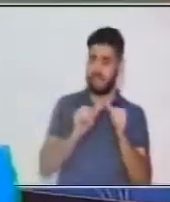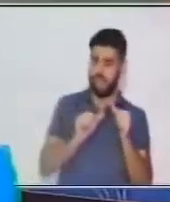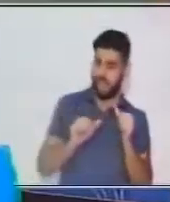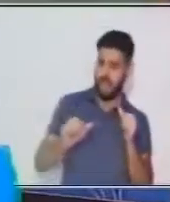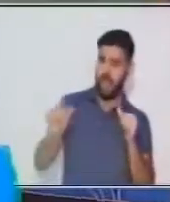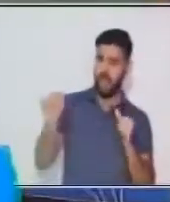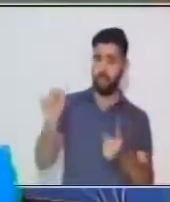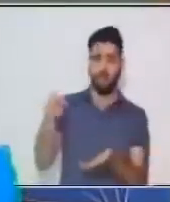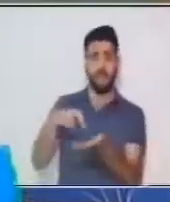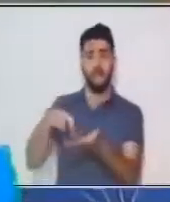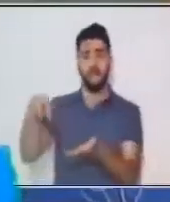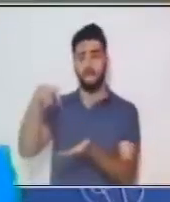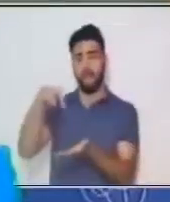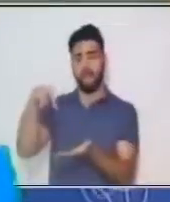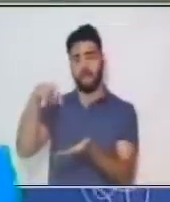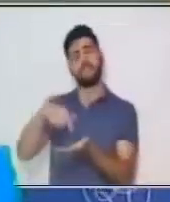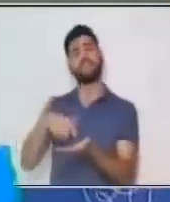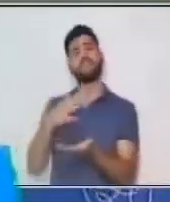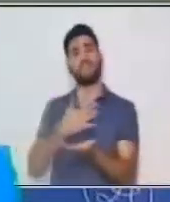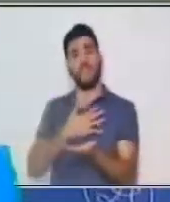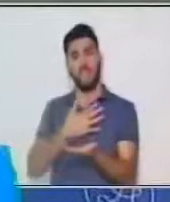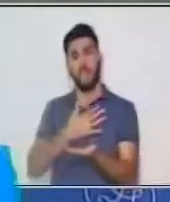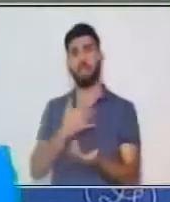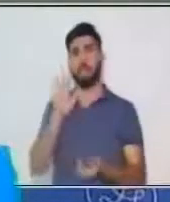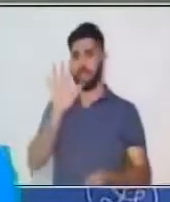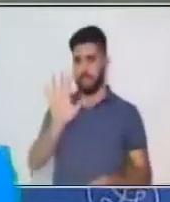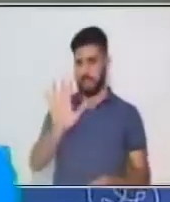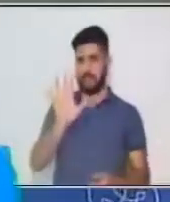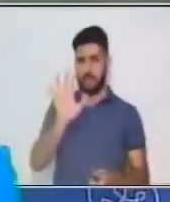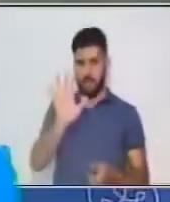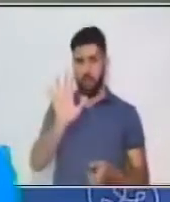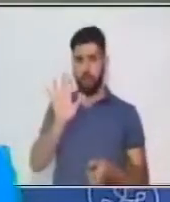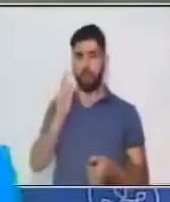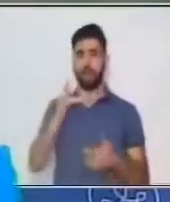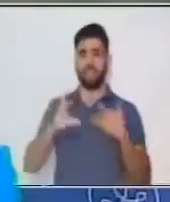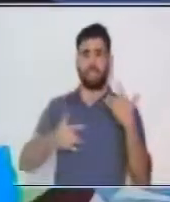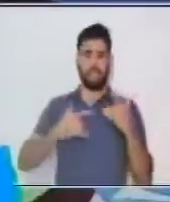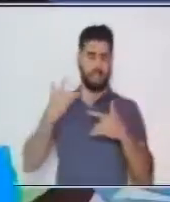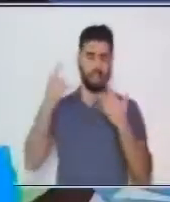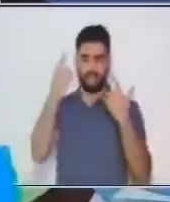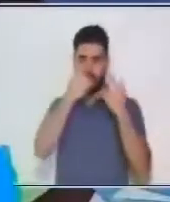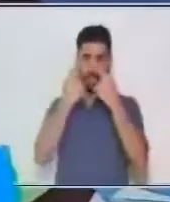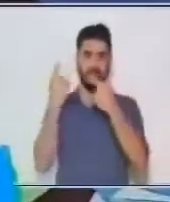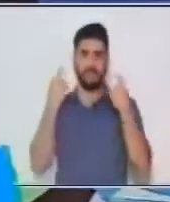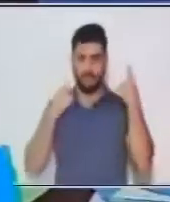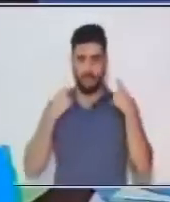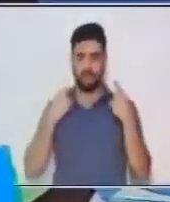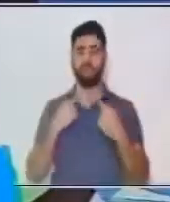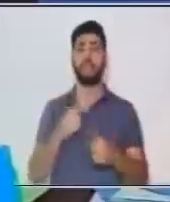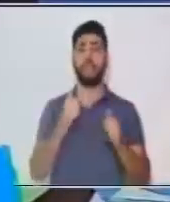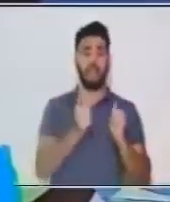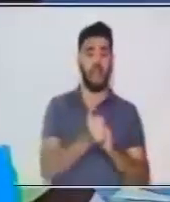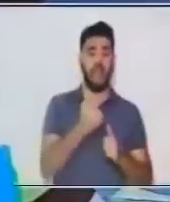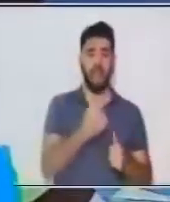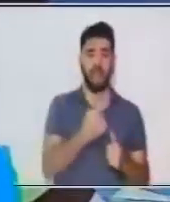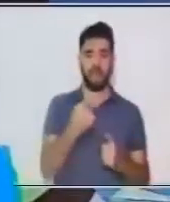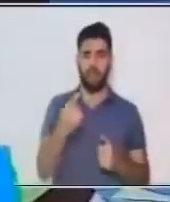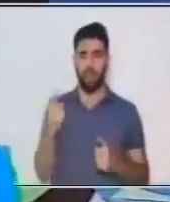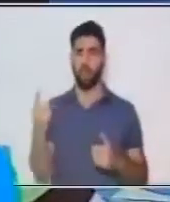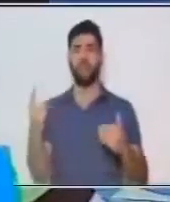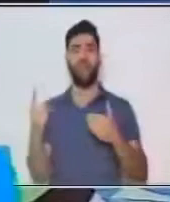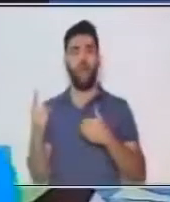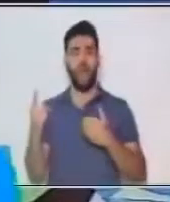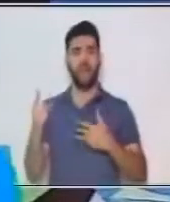5 sentidos. En este país habían diferentes habitantes y cada uno de ellos tenía características en específico.